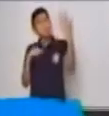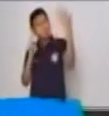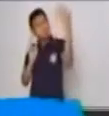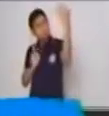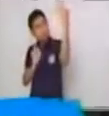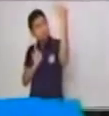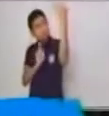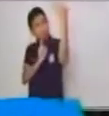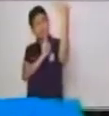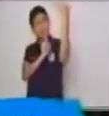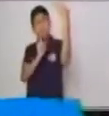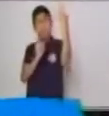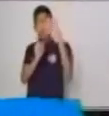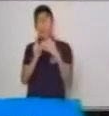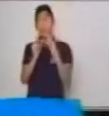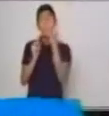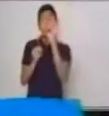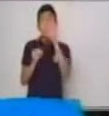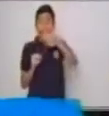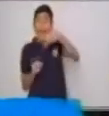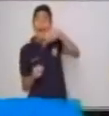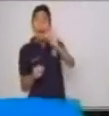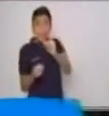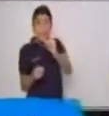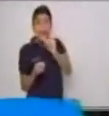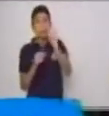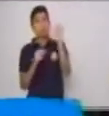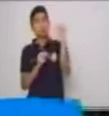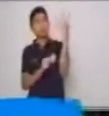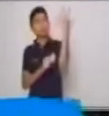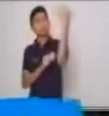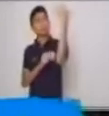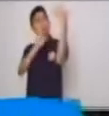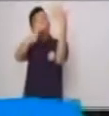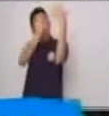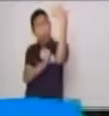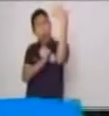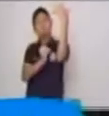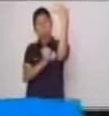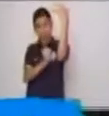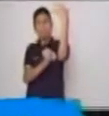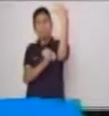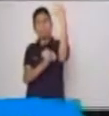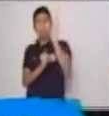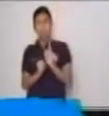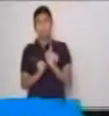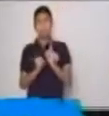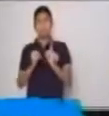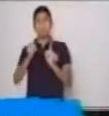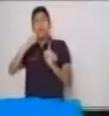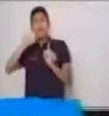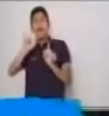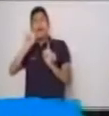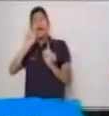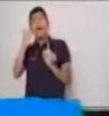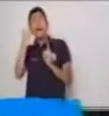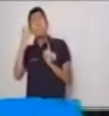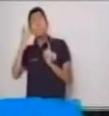Entonces, Ana cortó una y Javier cortó dos. Y